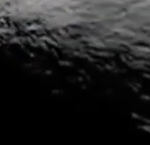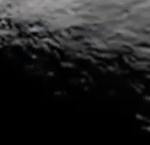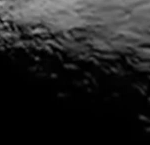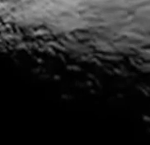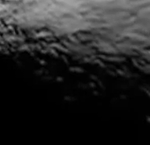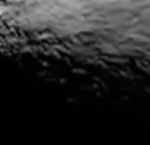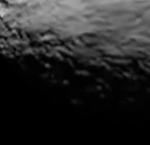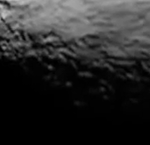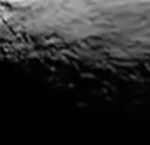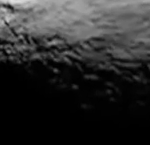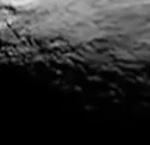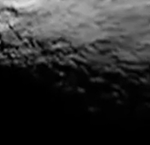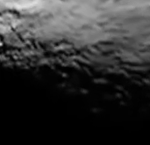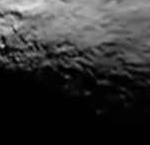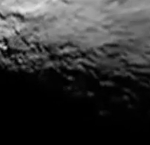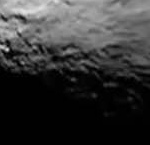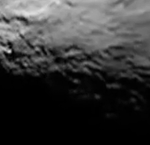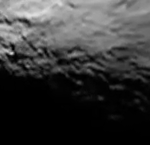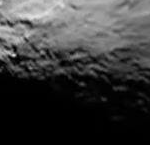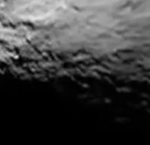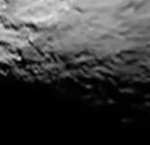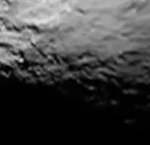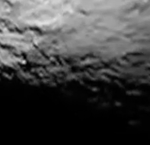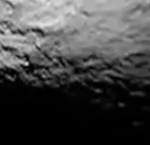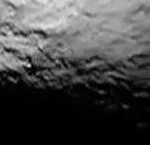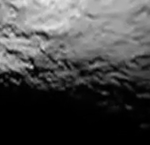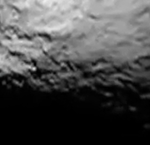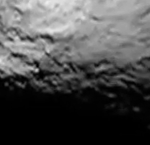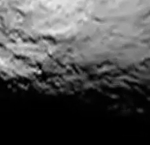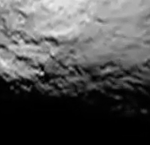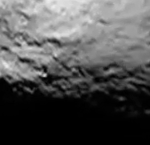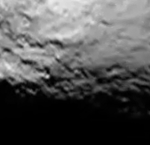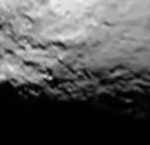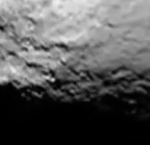se mira, aquí tiene uno de los instrumentos es